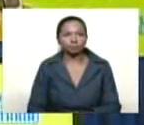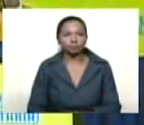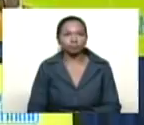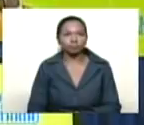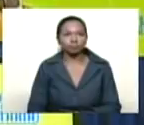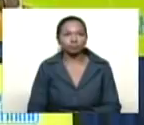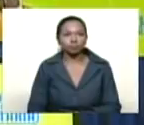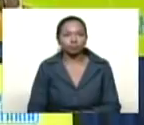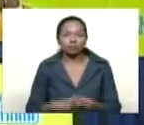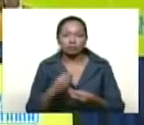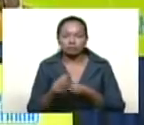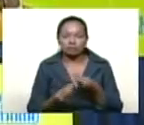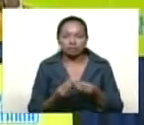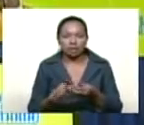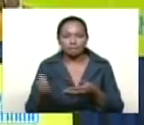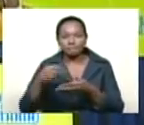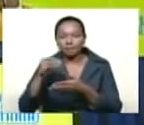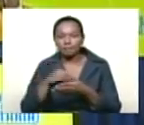Hay que hacerlo.